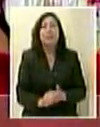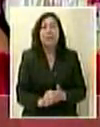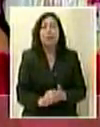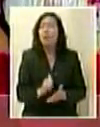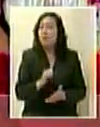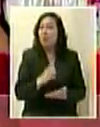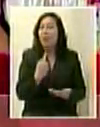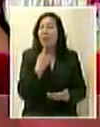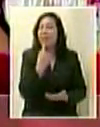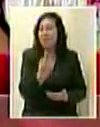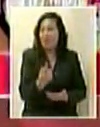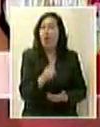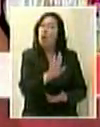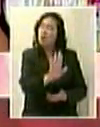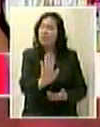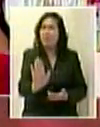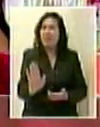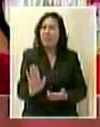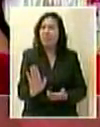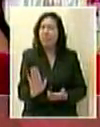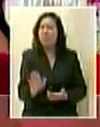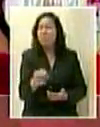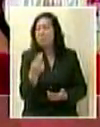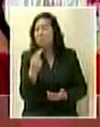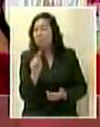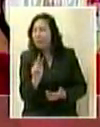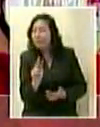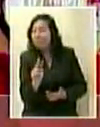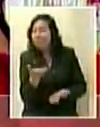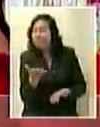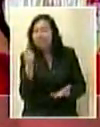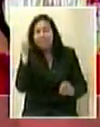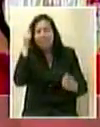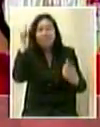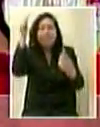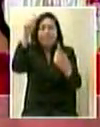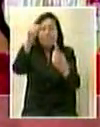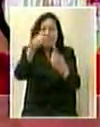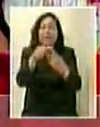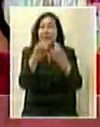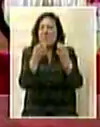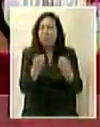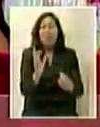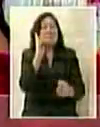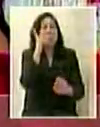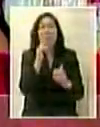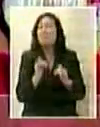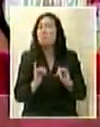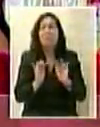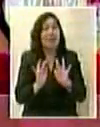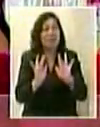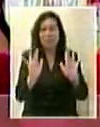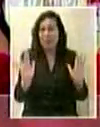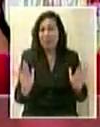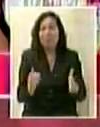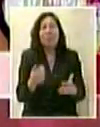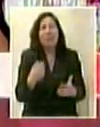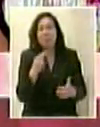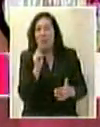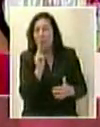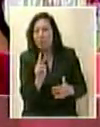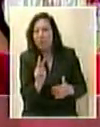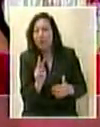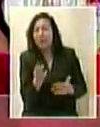yo lo que les digo, estamos tocando un reto realmente maravilloso. Estamos tocando